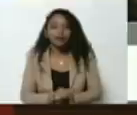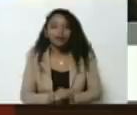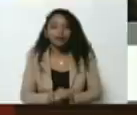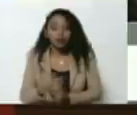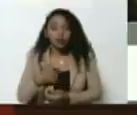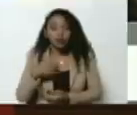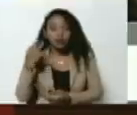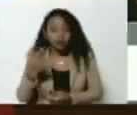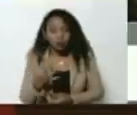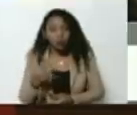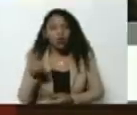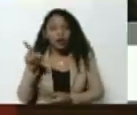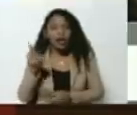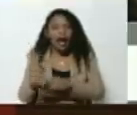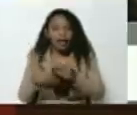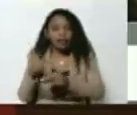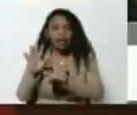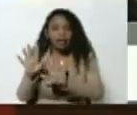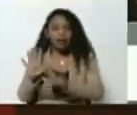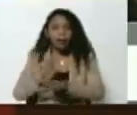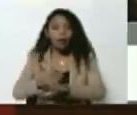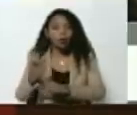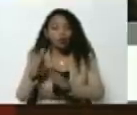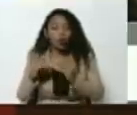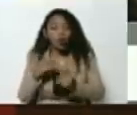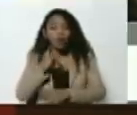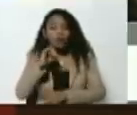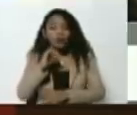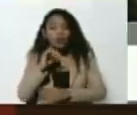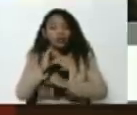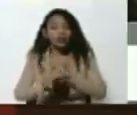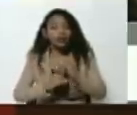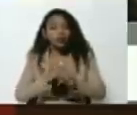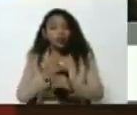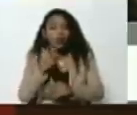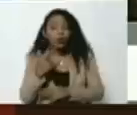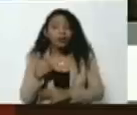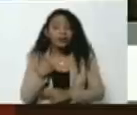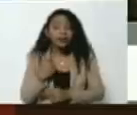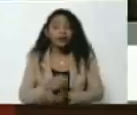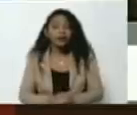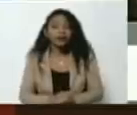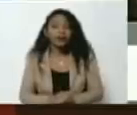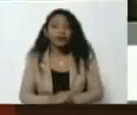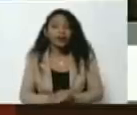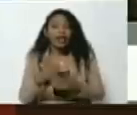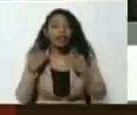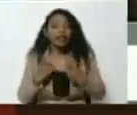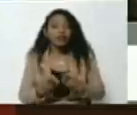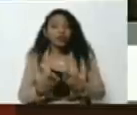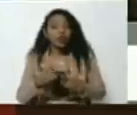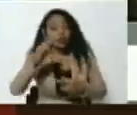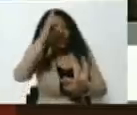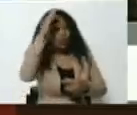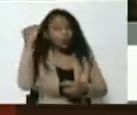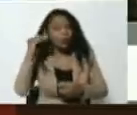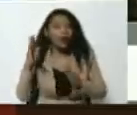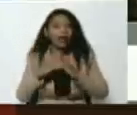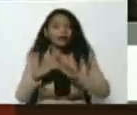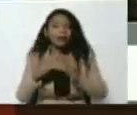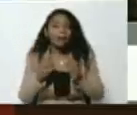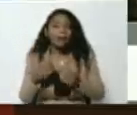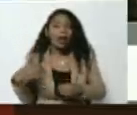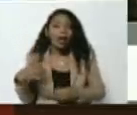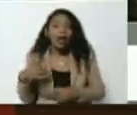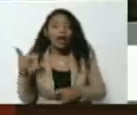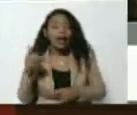seguro que lo iba a hacer porque todos nuestros informantes internacionales nos decían que la decisión de Donald Trump en la Casa Blanca